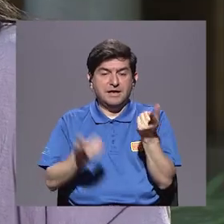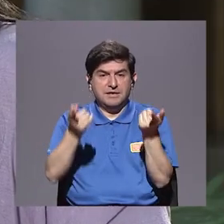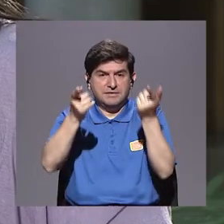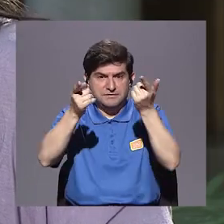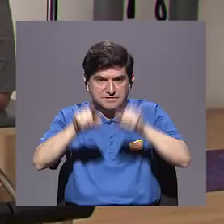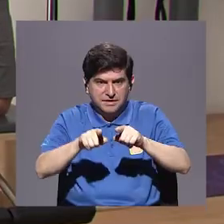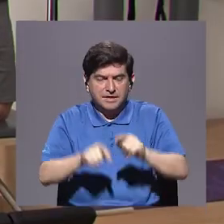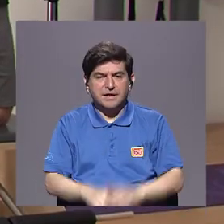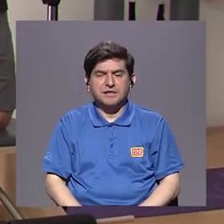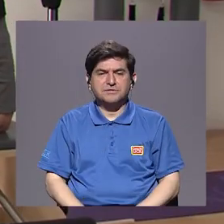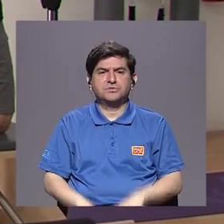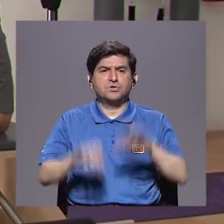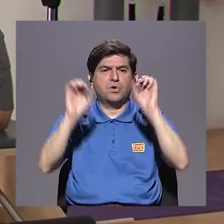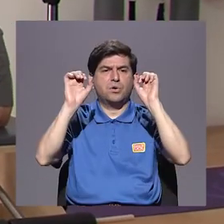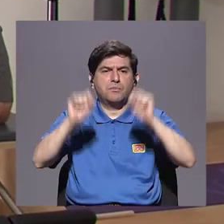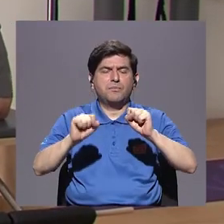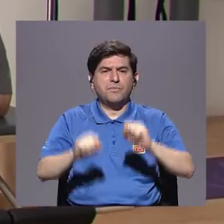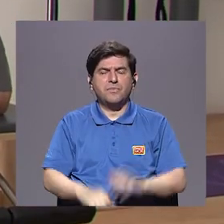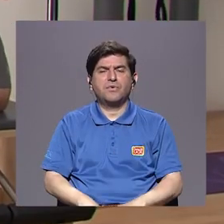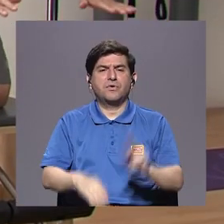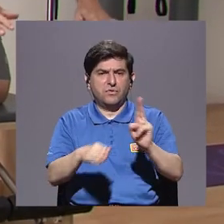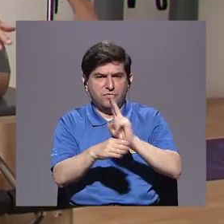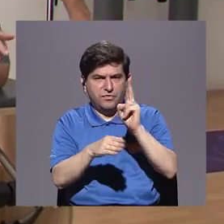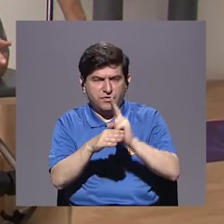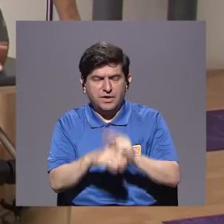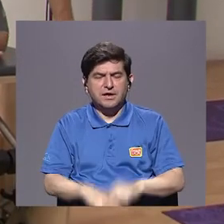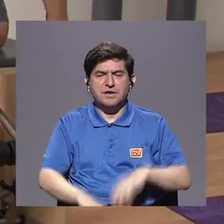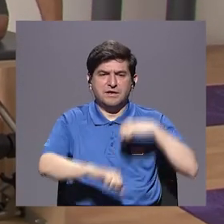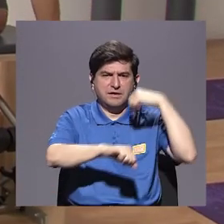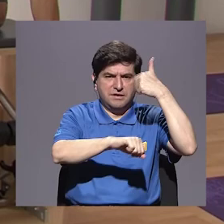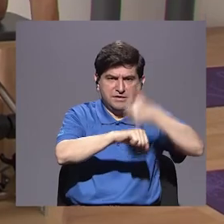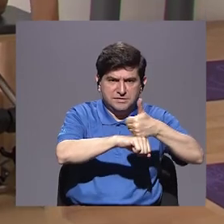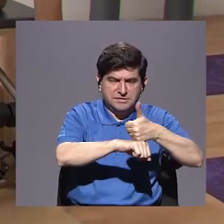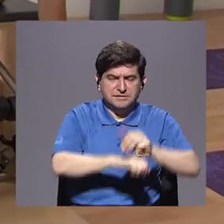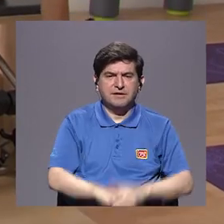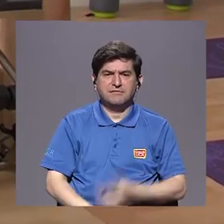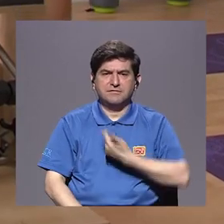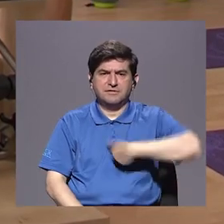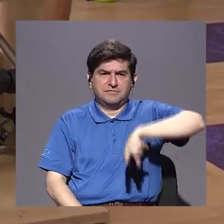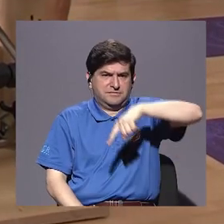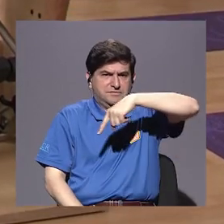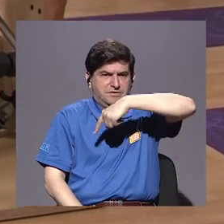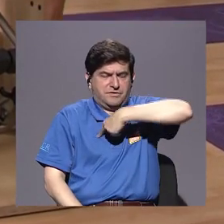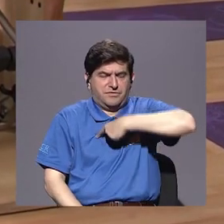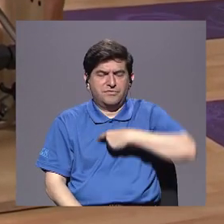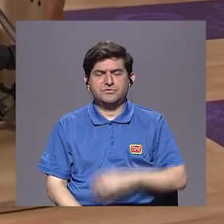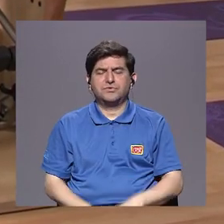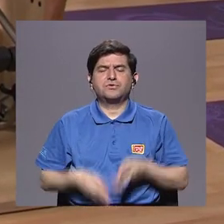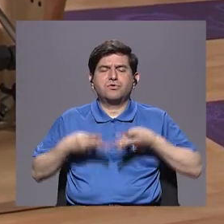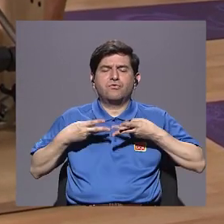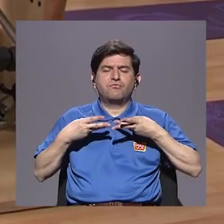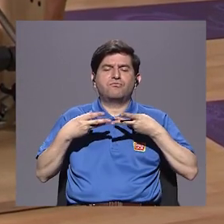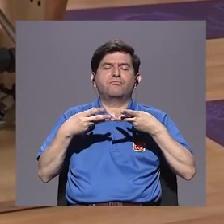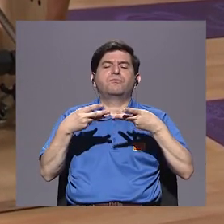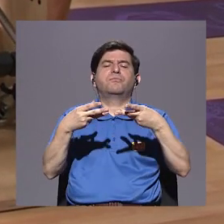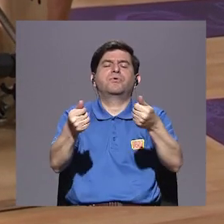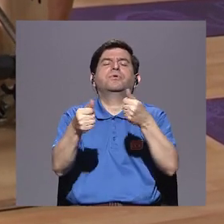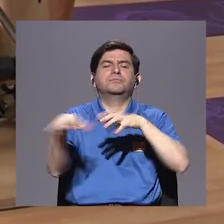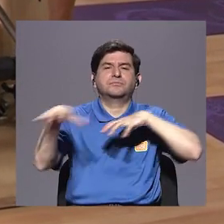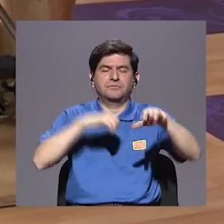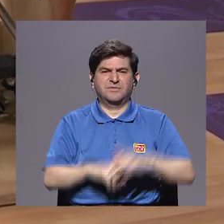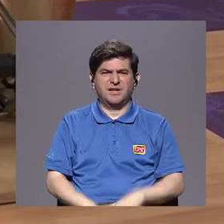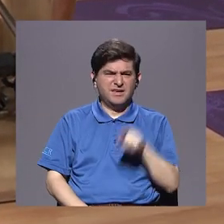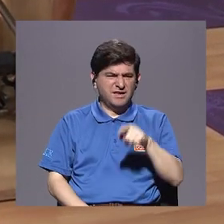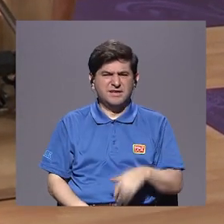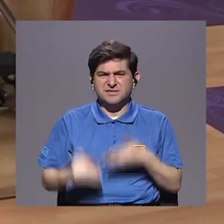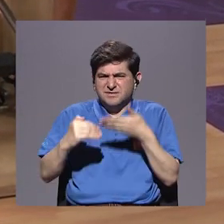donde las podamos poner, ¿verdad? Y ubicarlas de manera que nos permita fluir en el movimiento.